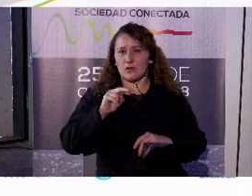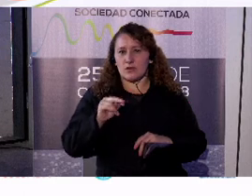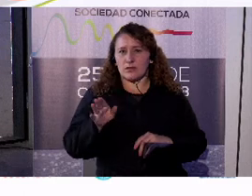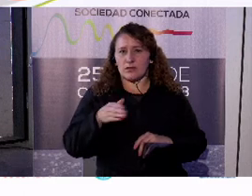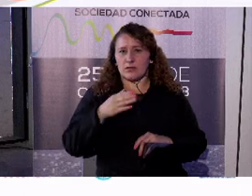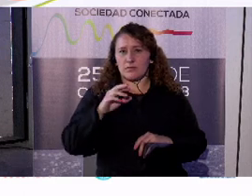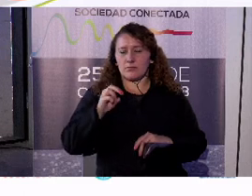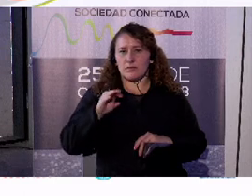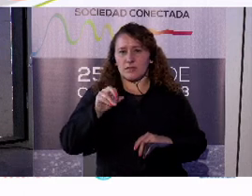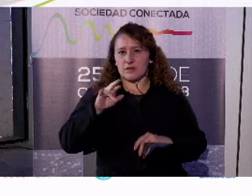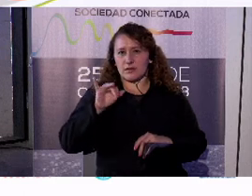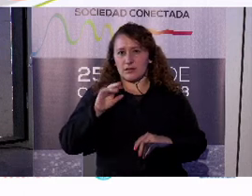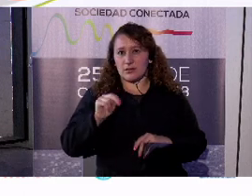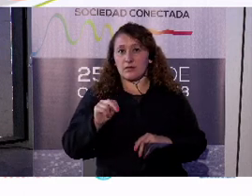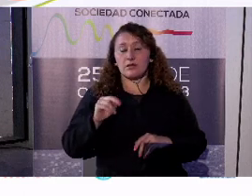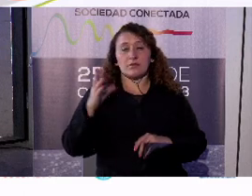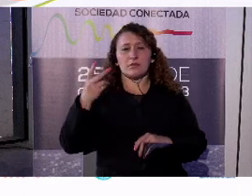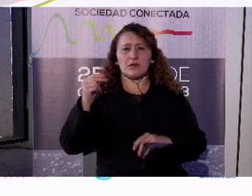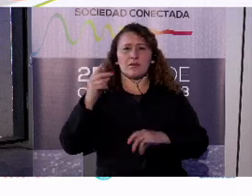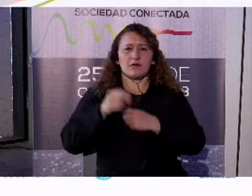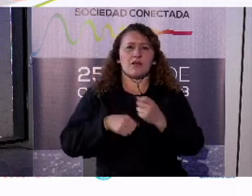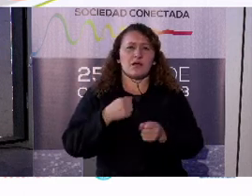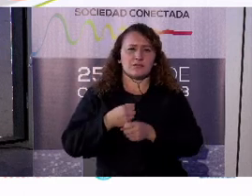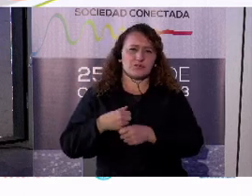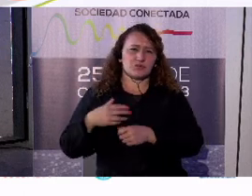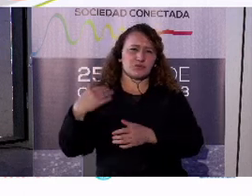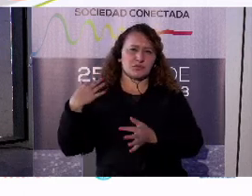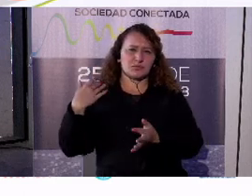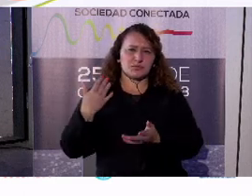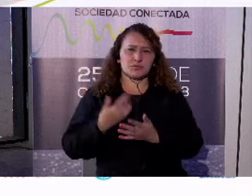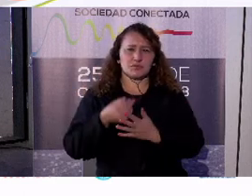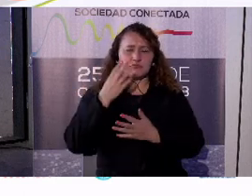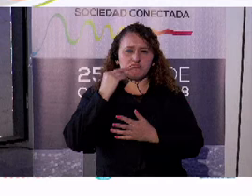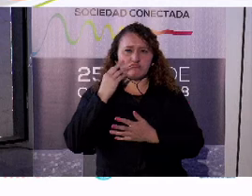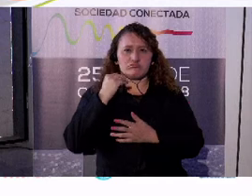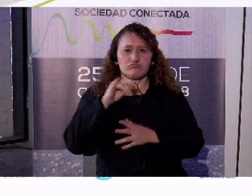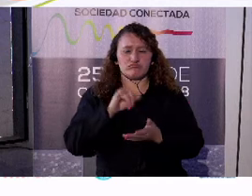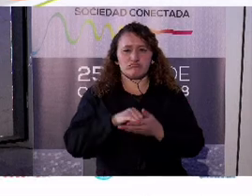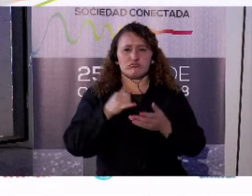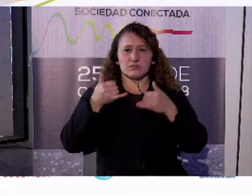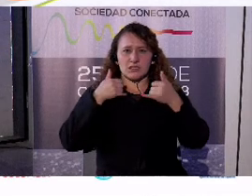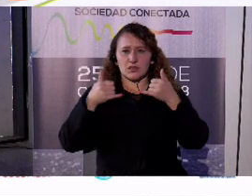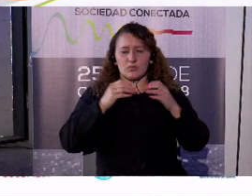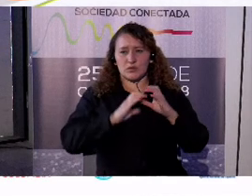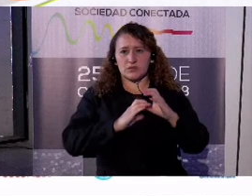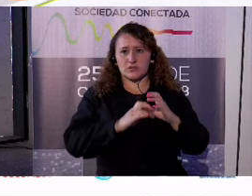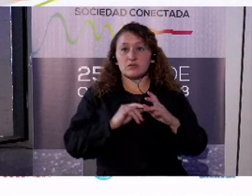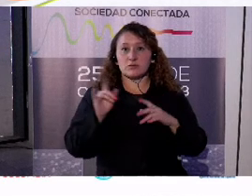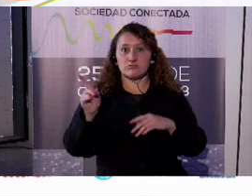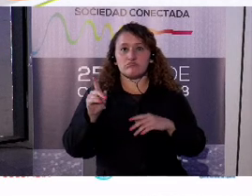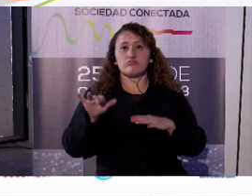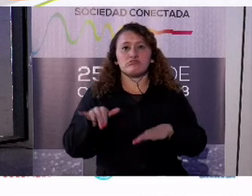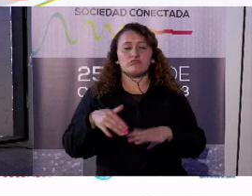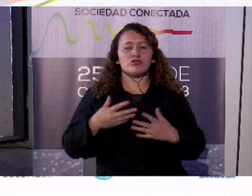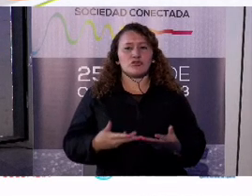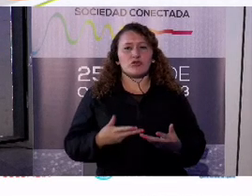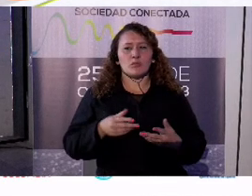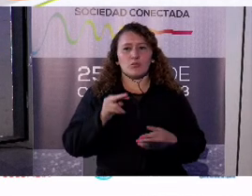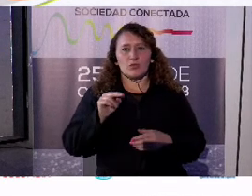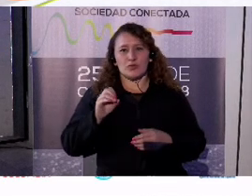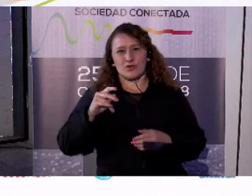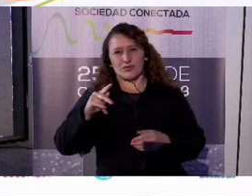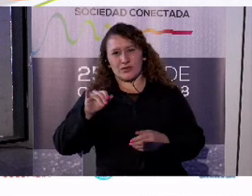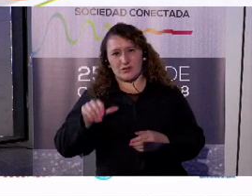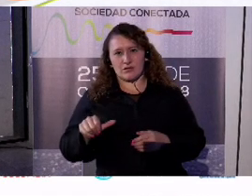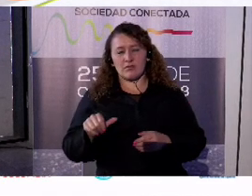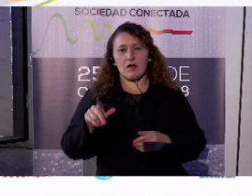trayectoria de 20 años en el sector de telecomunicaciones y se desempeña como director de preventa de Nokia